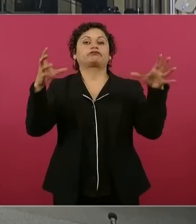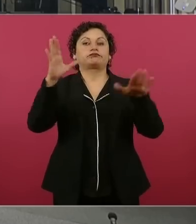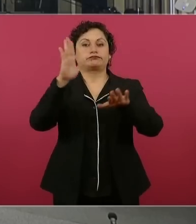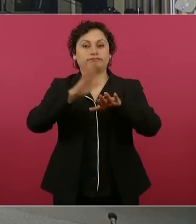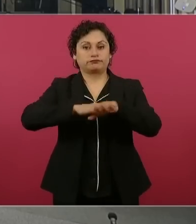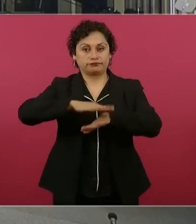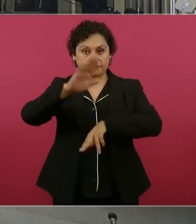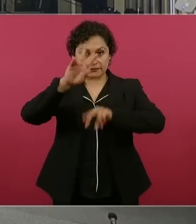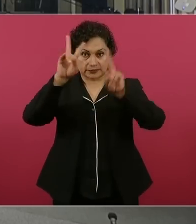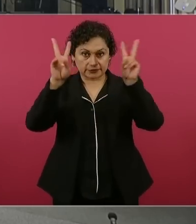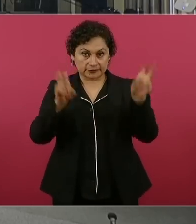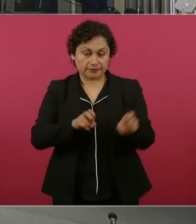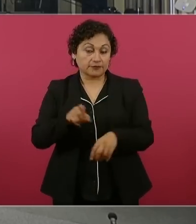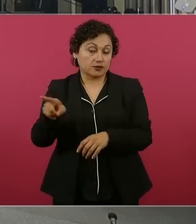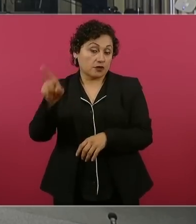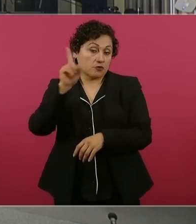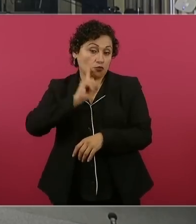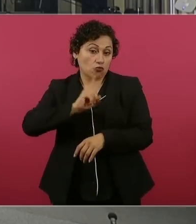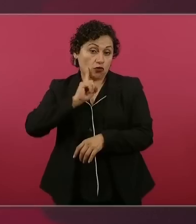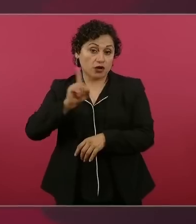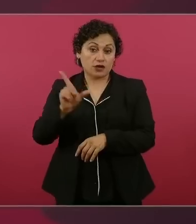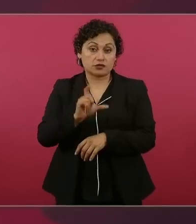la señora Xochitl,